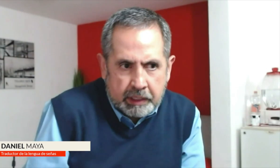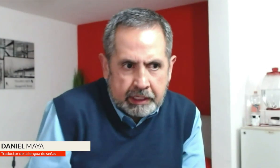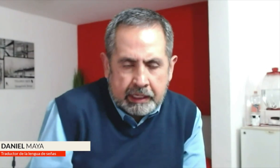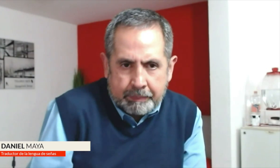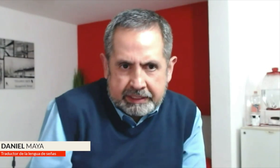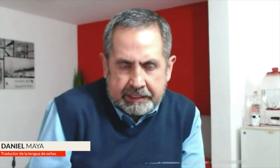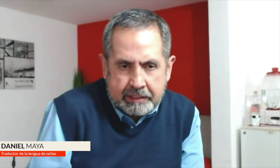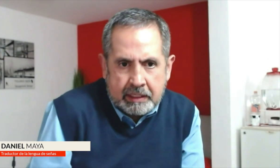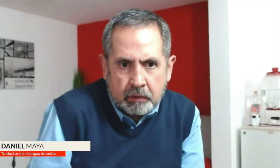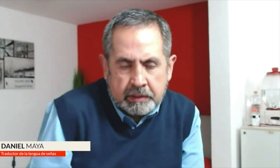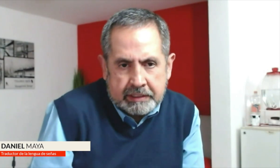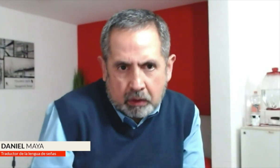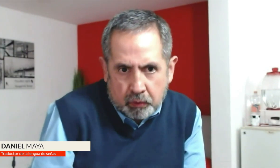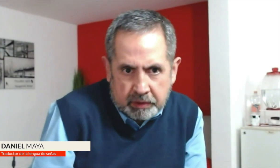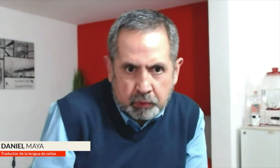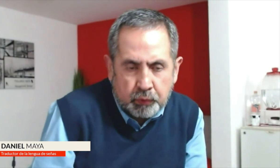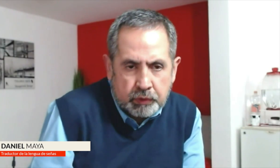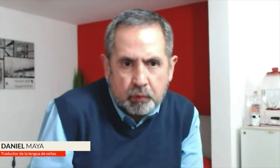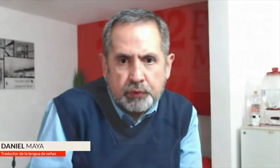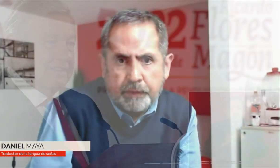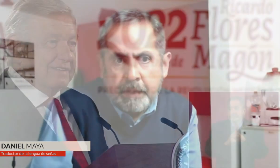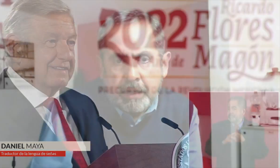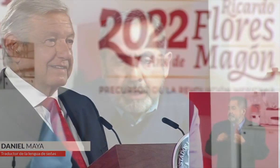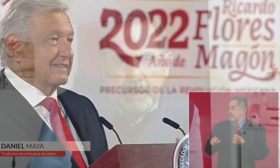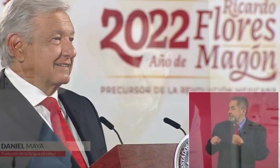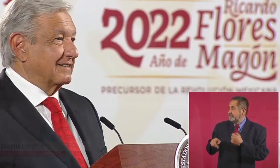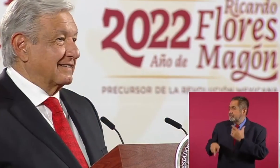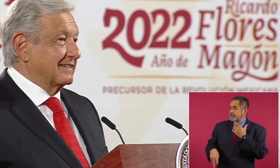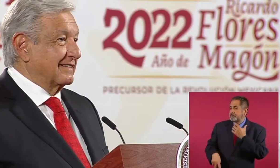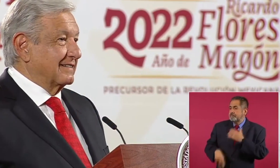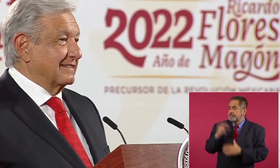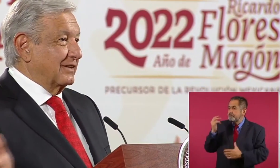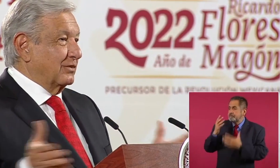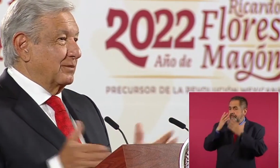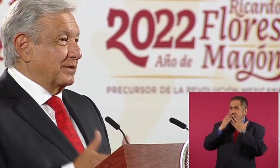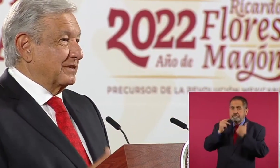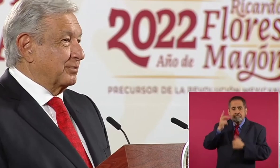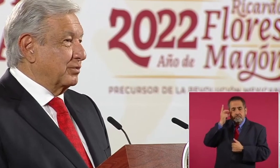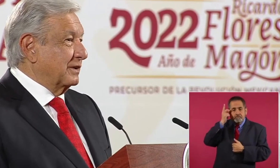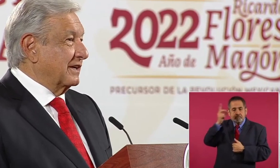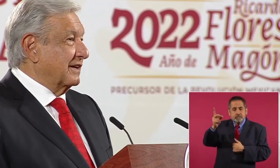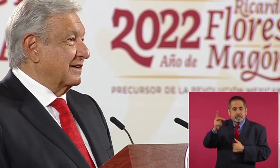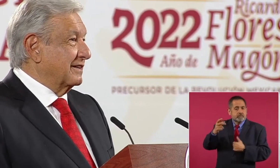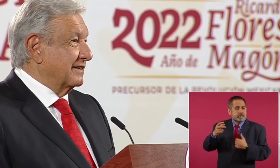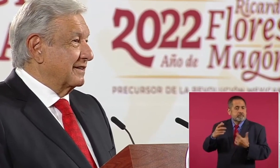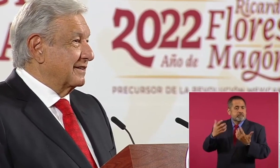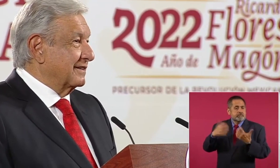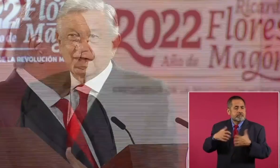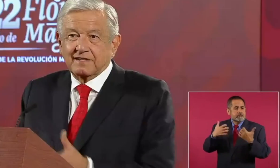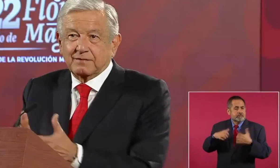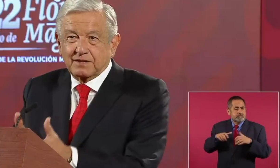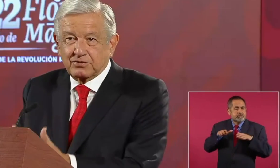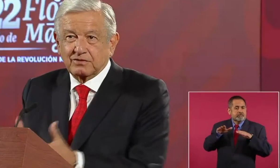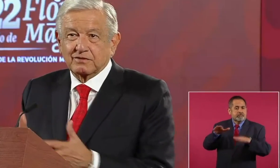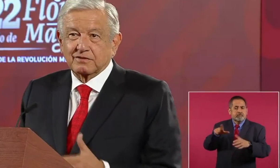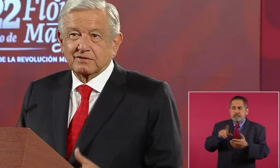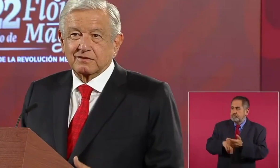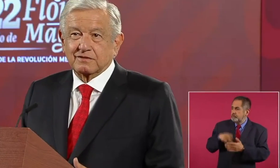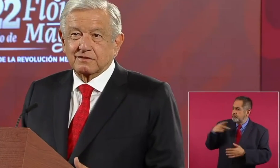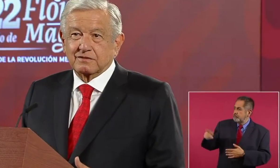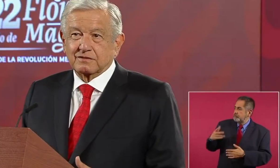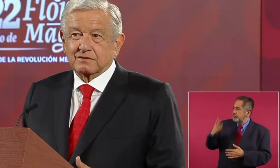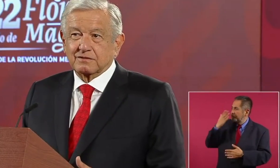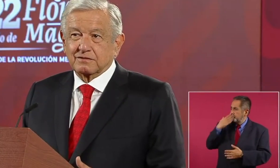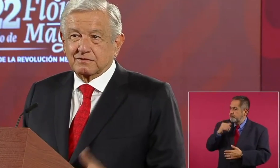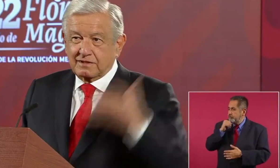que él estuviera en la presidencia, entonces ya conocemos su discurso. Como intérpretes nos tuvimos que preparar y ponernos a leer y estudiar